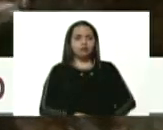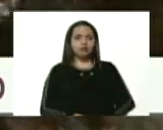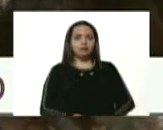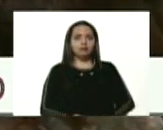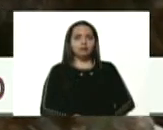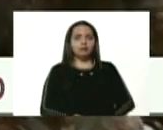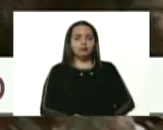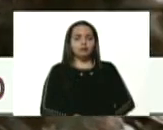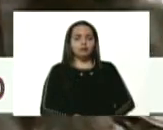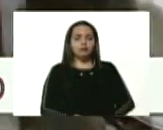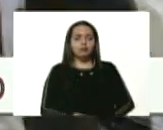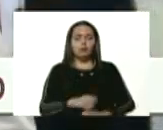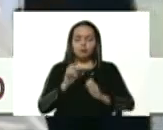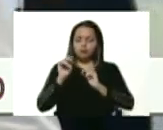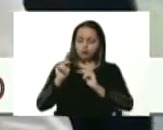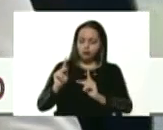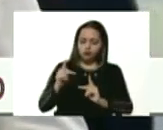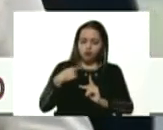Bueno, recibo